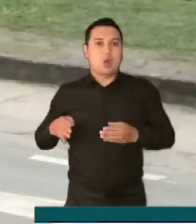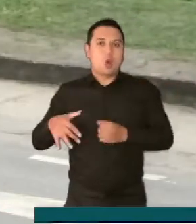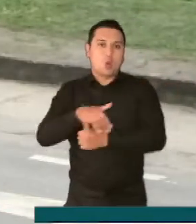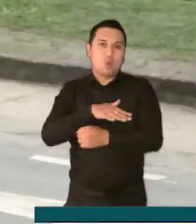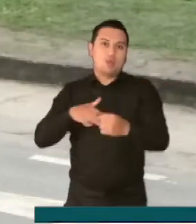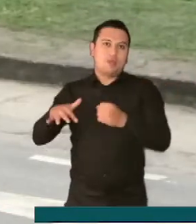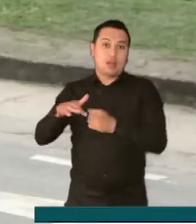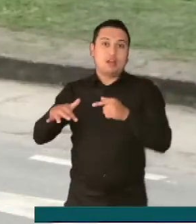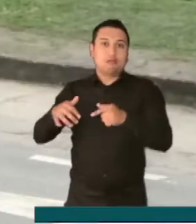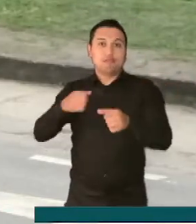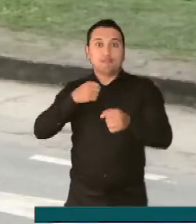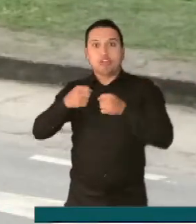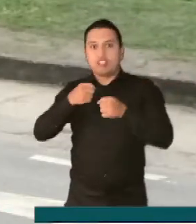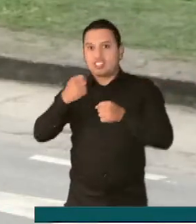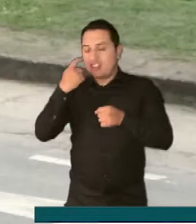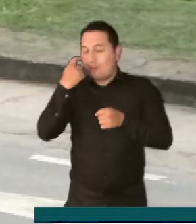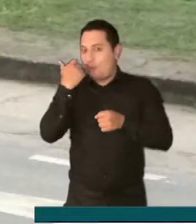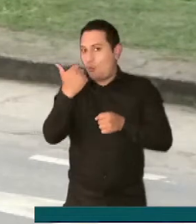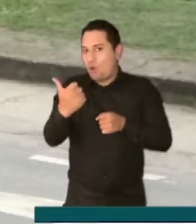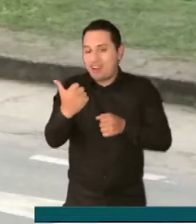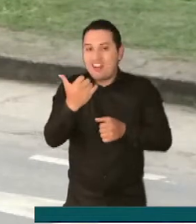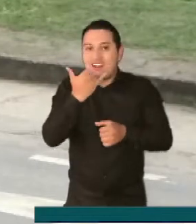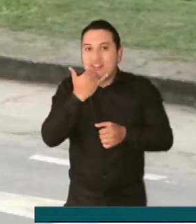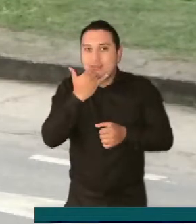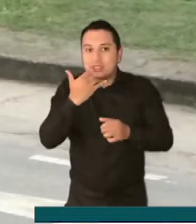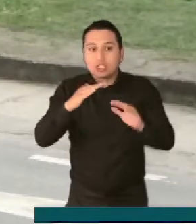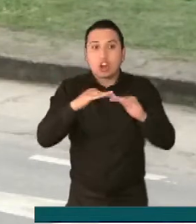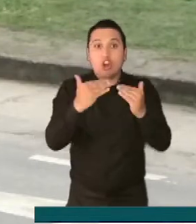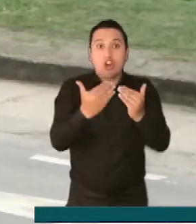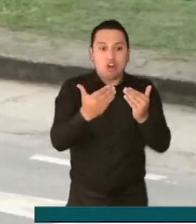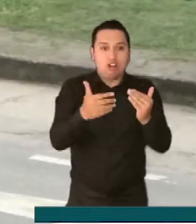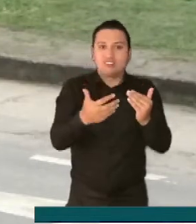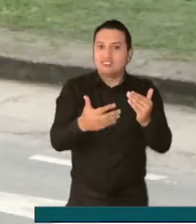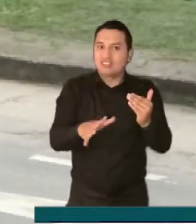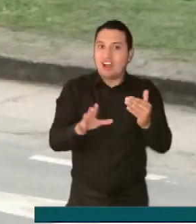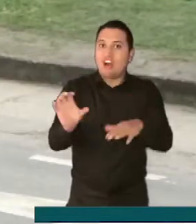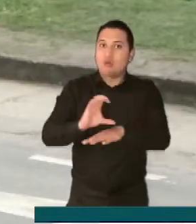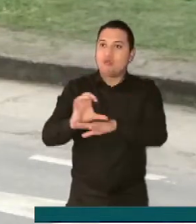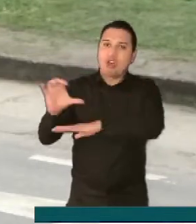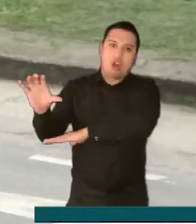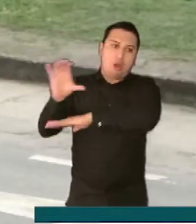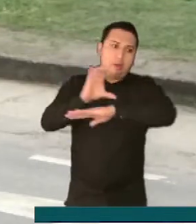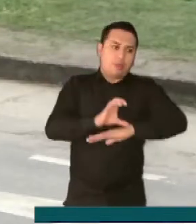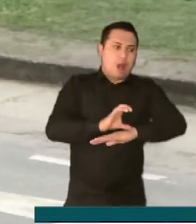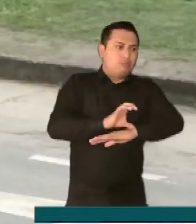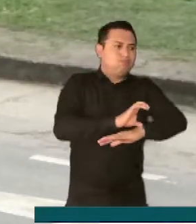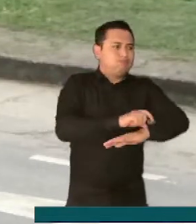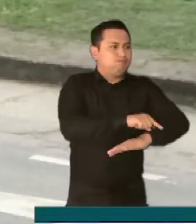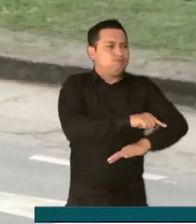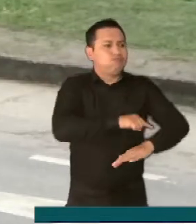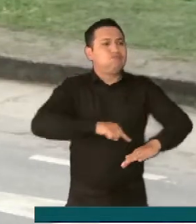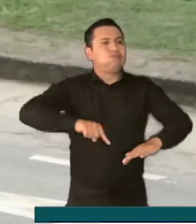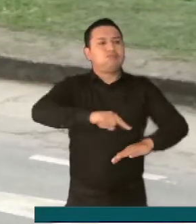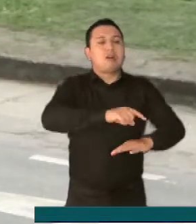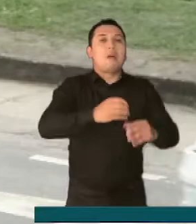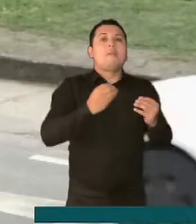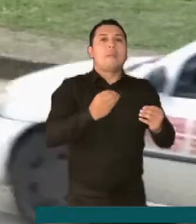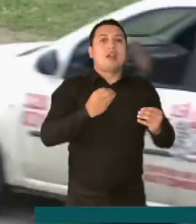noticias, pues las escuelas rurales ya cuentan con computadores para que los niños puedan aprender de forma